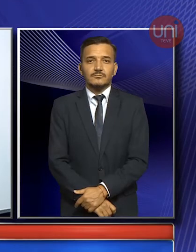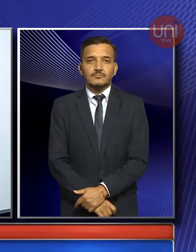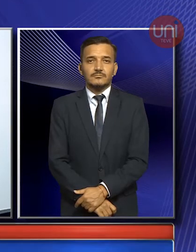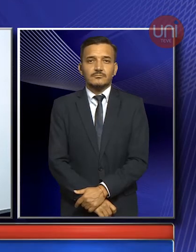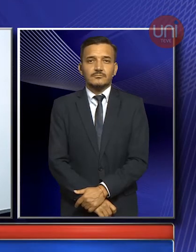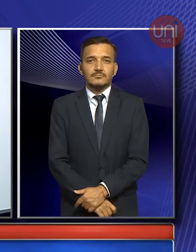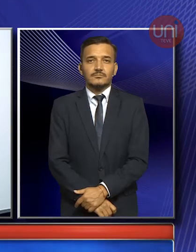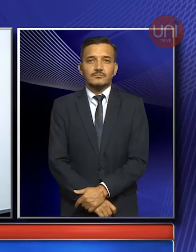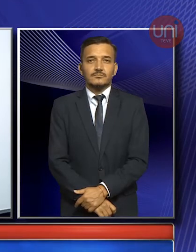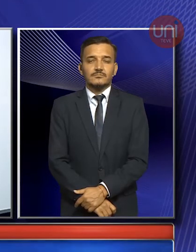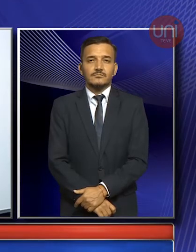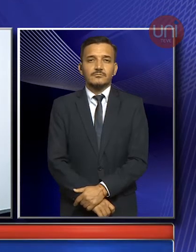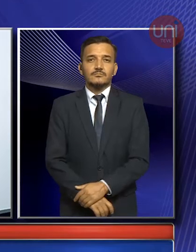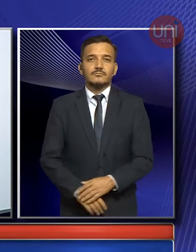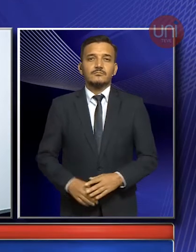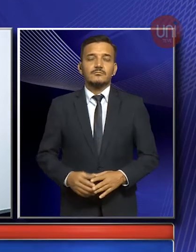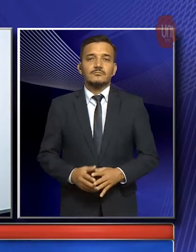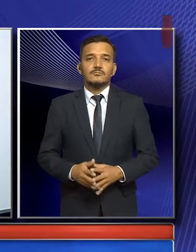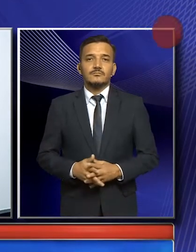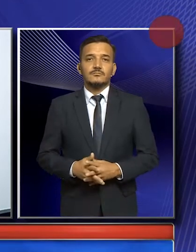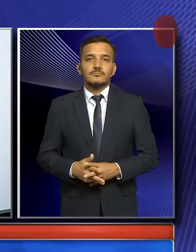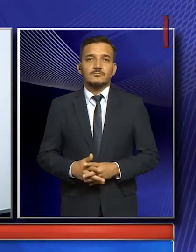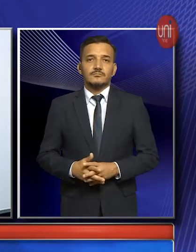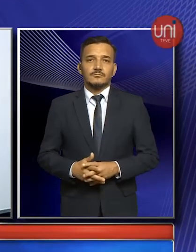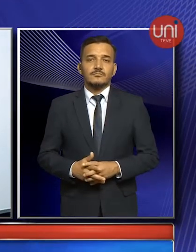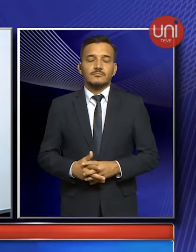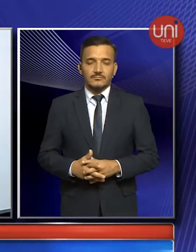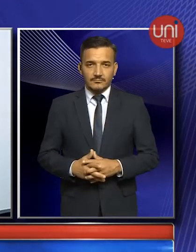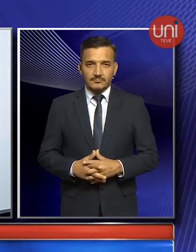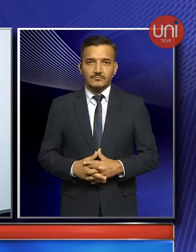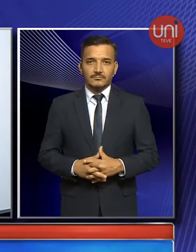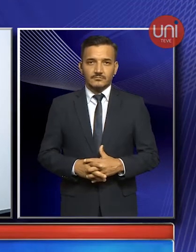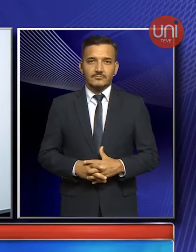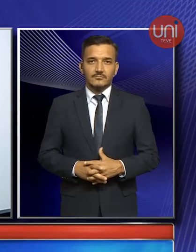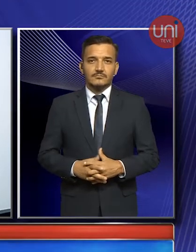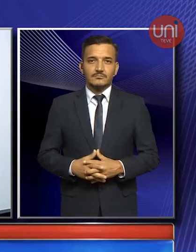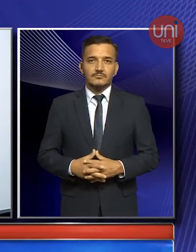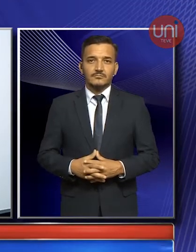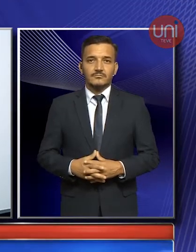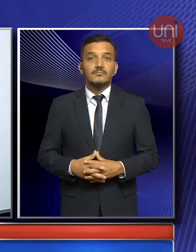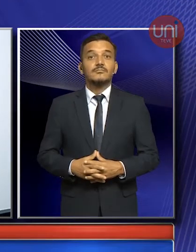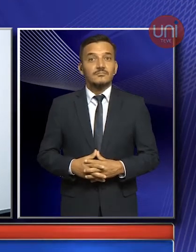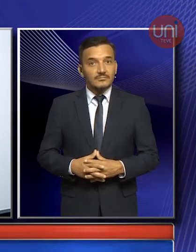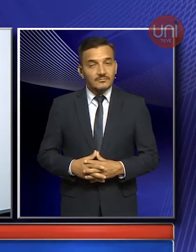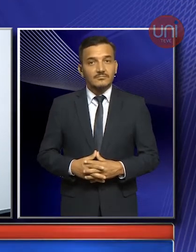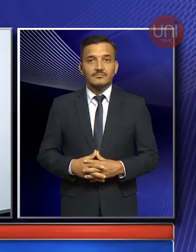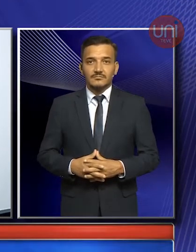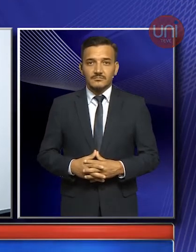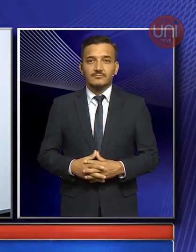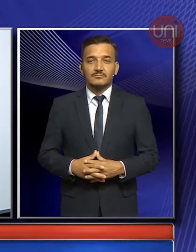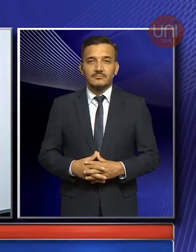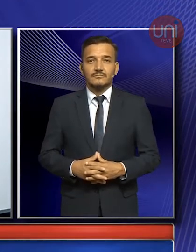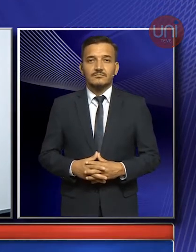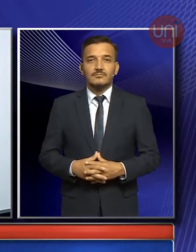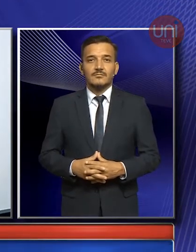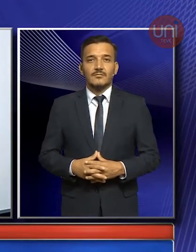una prueba piloto, con estos círculos solidarios que estaban viendo ustedes en imágenes, que son como una especie de hula hula que se pusieron en la playa para